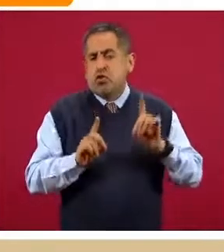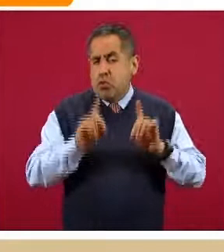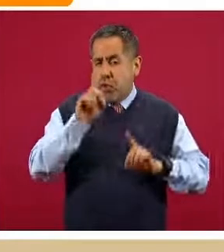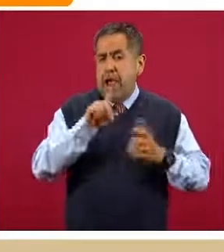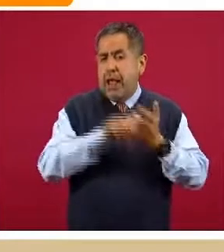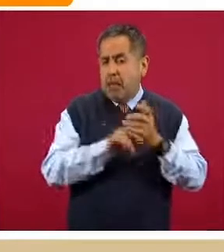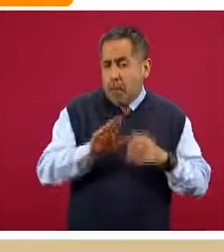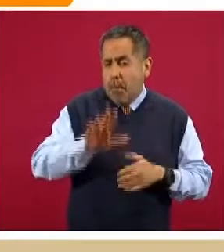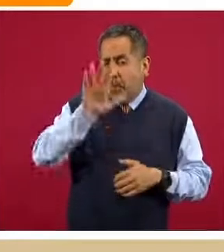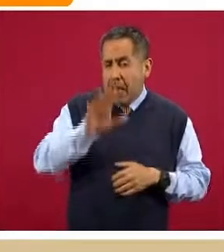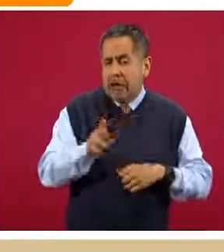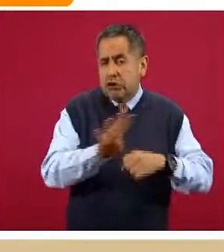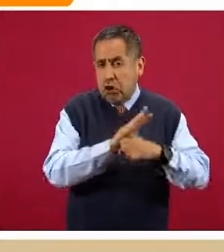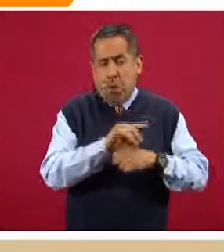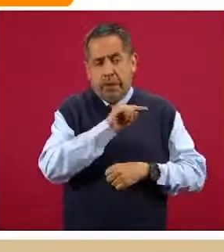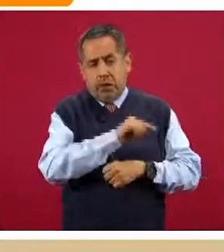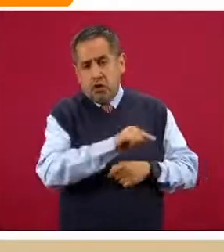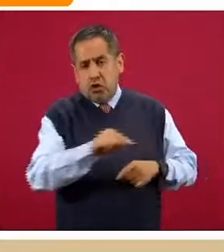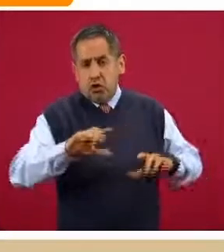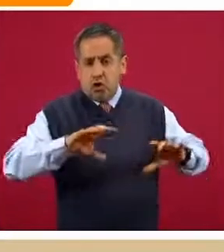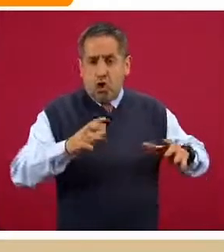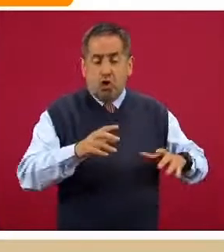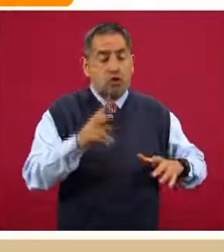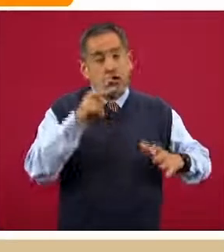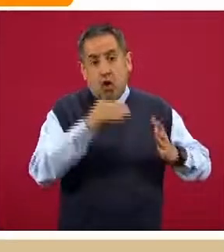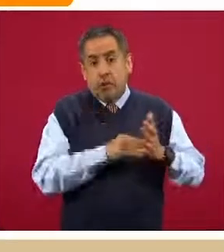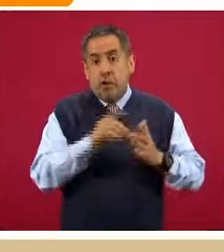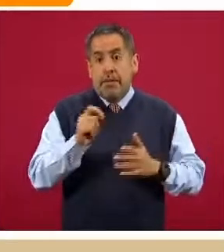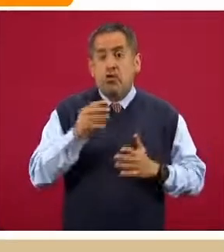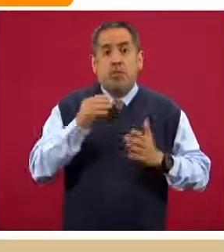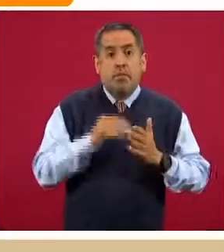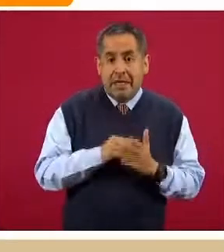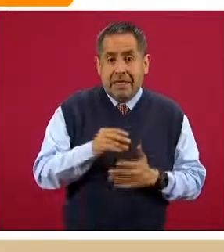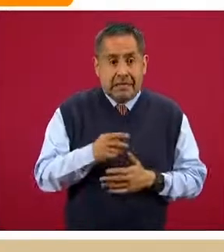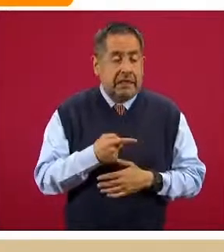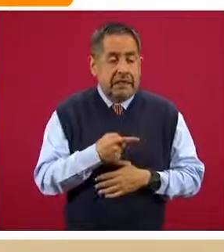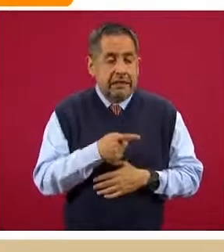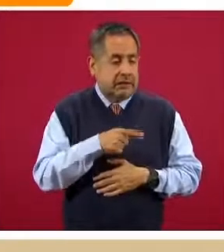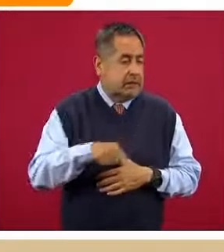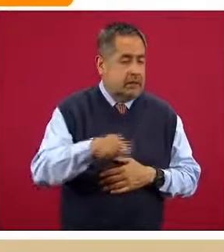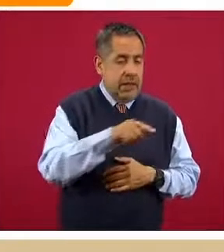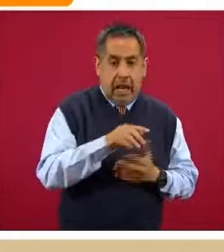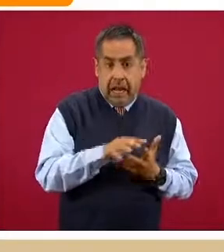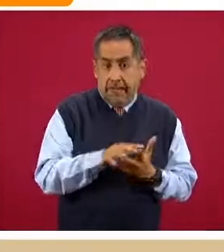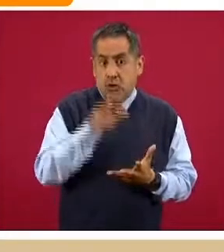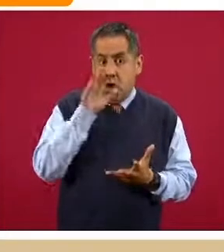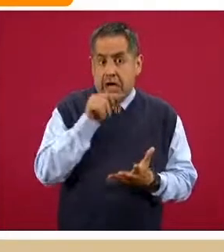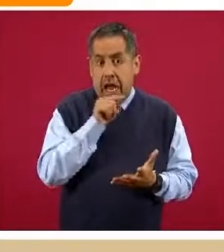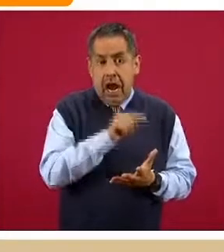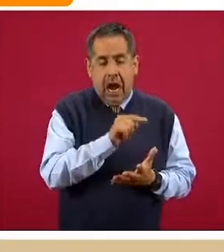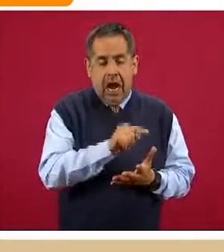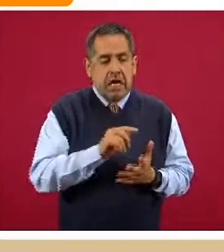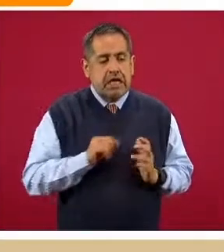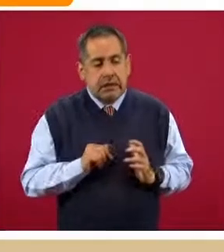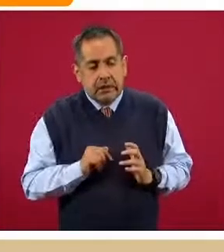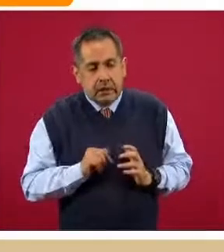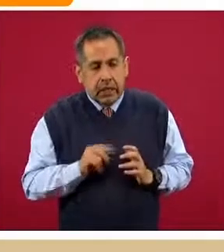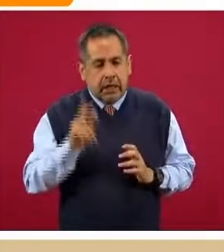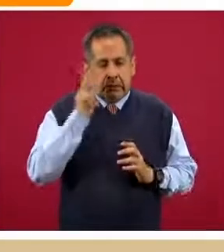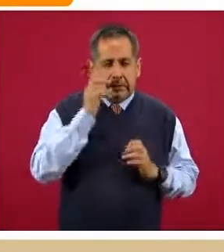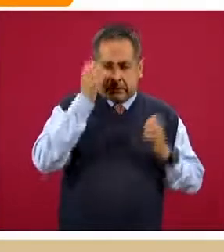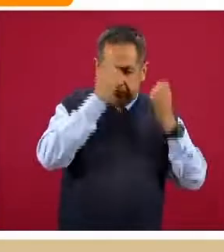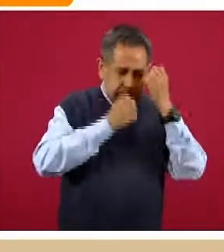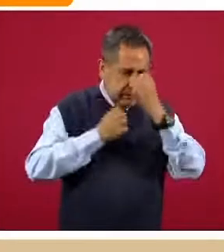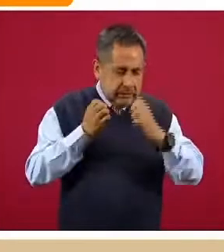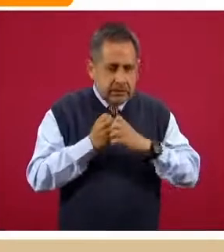la enfermedad. La gran mayoría de estas personas pudo ser muestreada, es